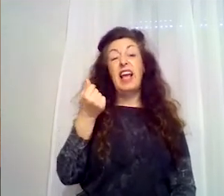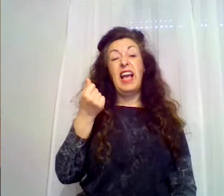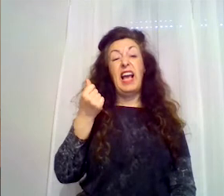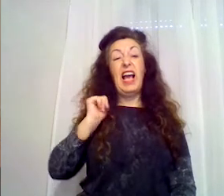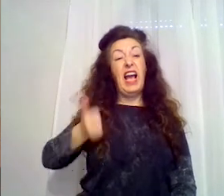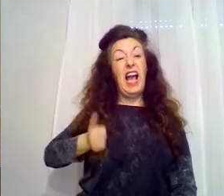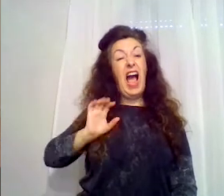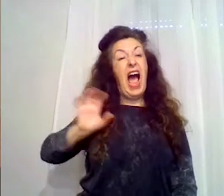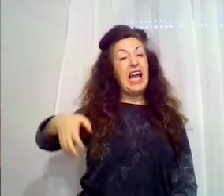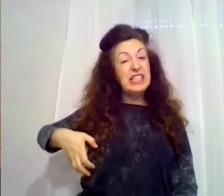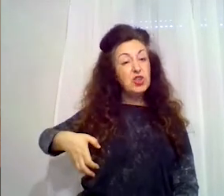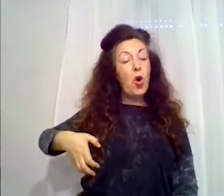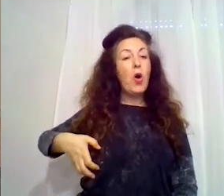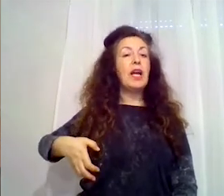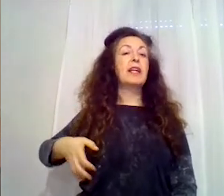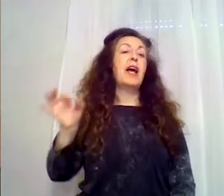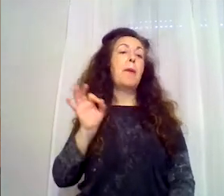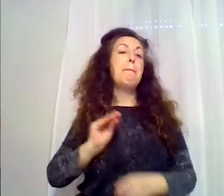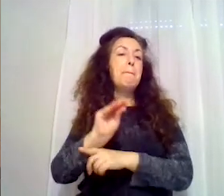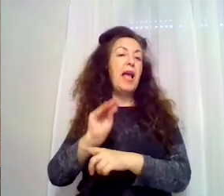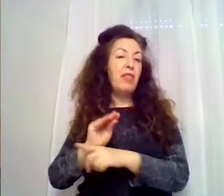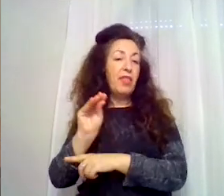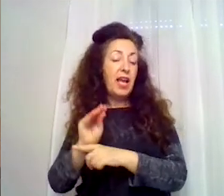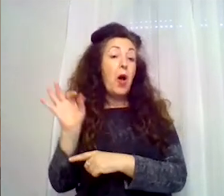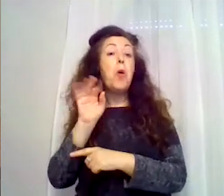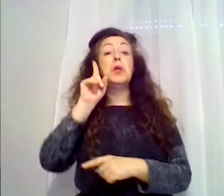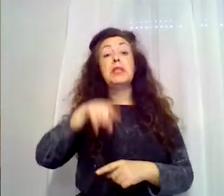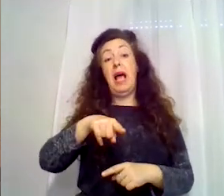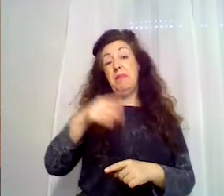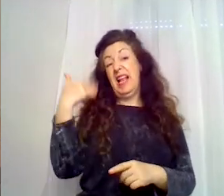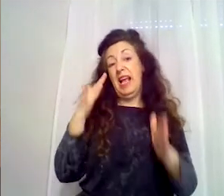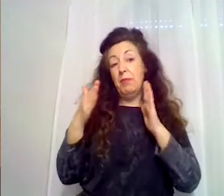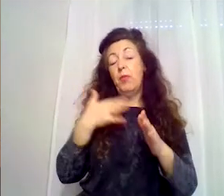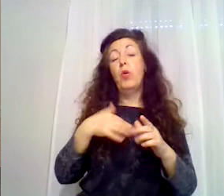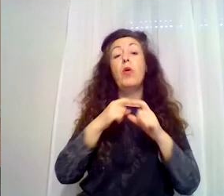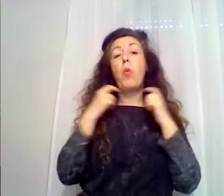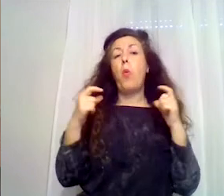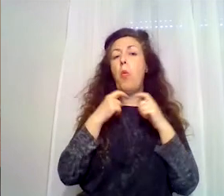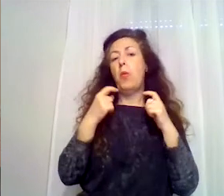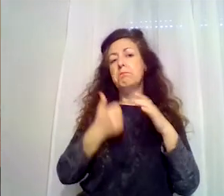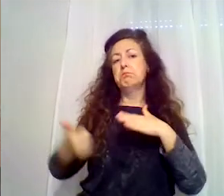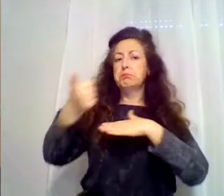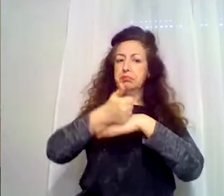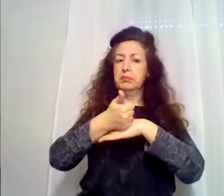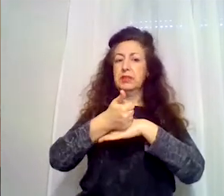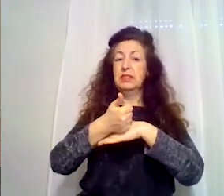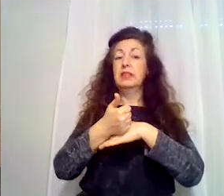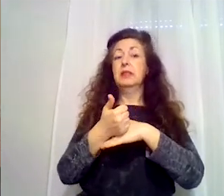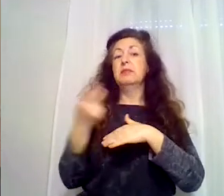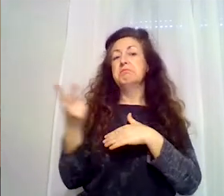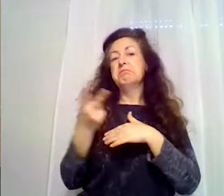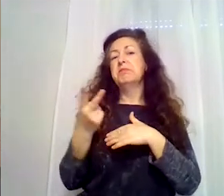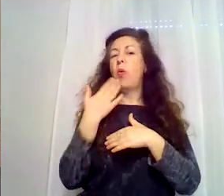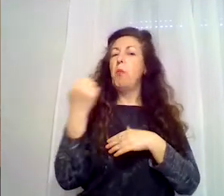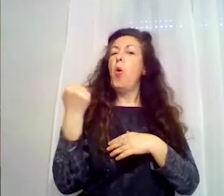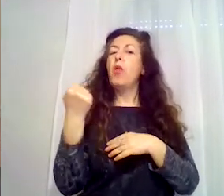¿Cómo fue posible eso? Por muy listo y superdotado que fuera, en el siglo XVI. Vamos. Sí, claro. Es difícil hoy en día, pero en el